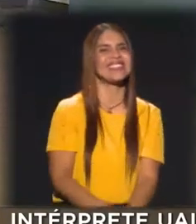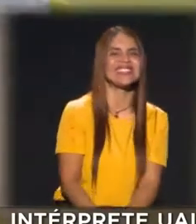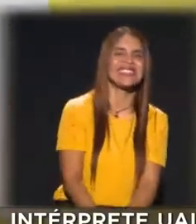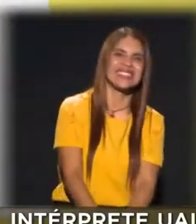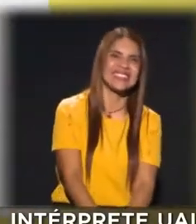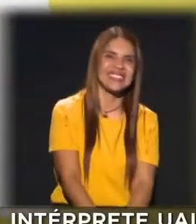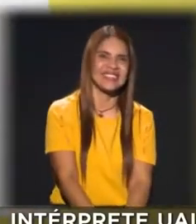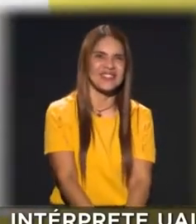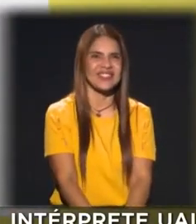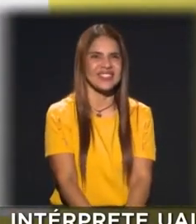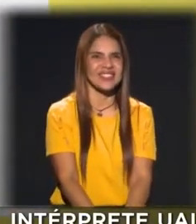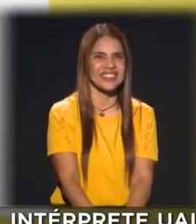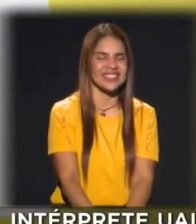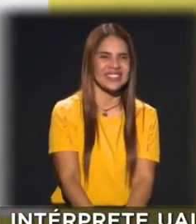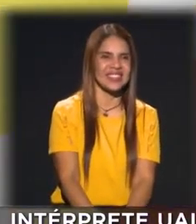Muévase, muévase.